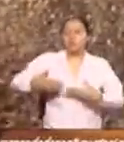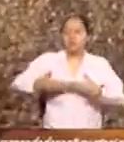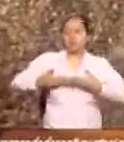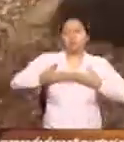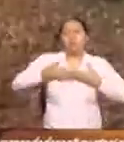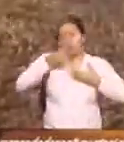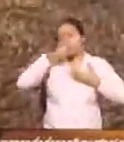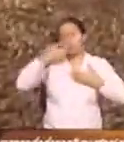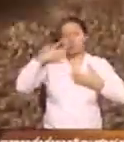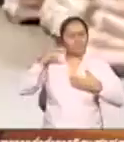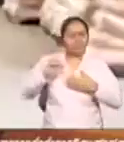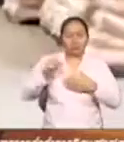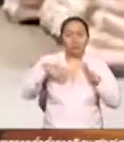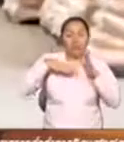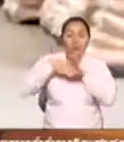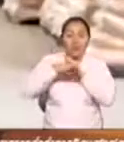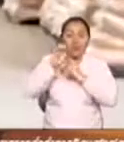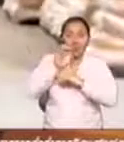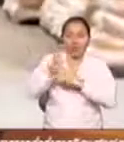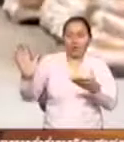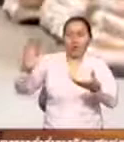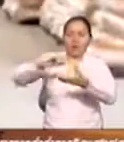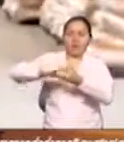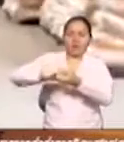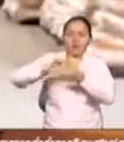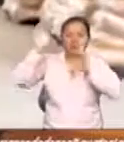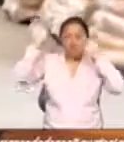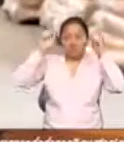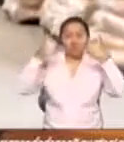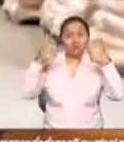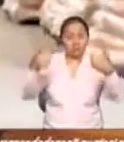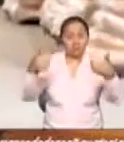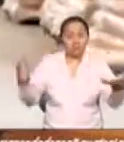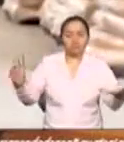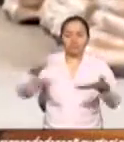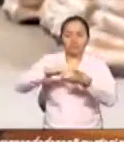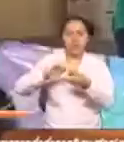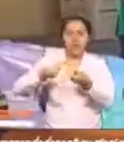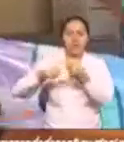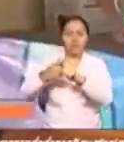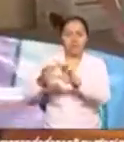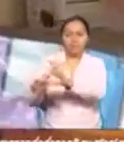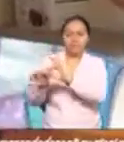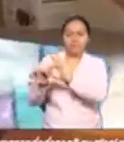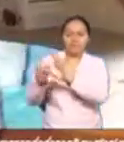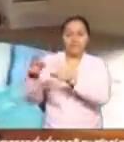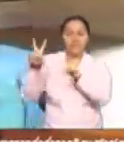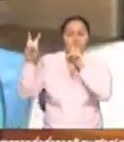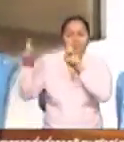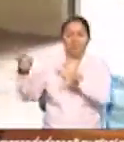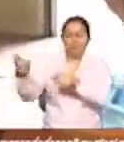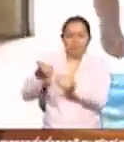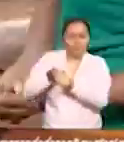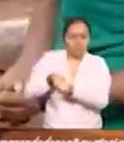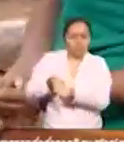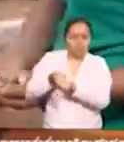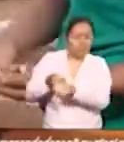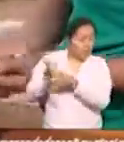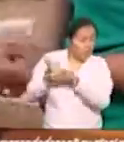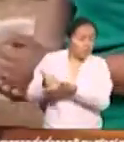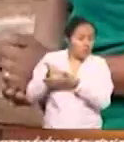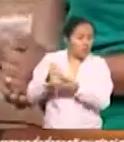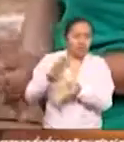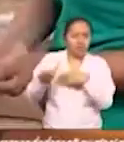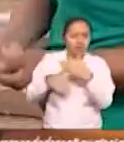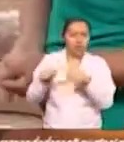para nosotros es un aliado estratégico, no súper amigo, podrían decir, porque incluso con ellos mismos manejamos el tema de la chequera, todo este tema por